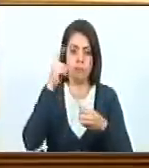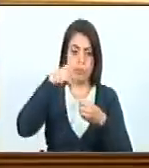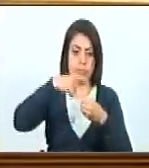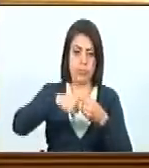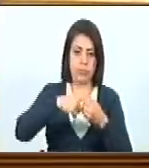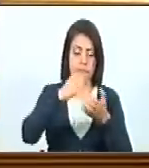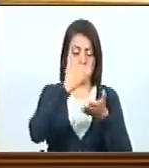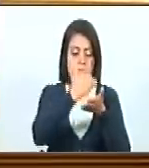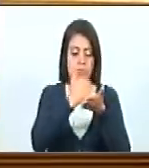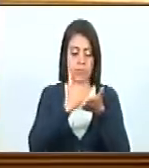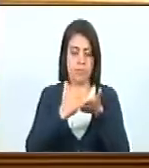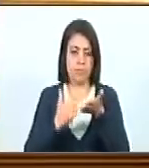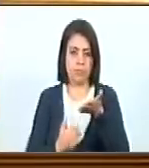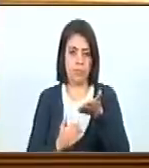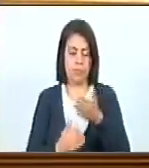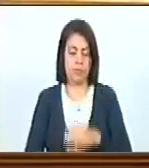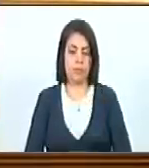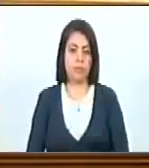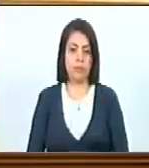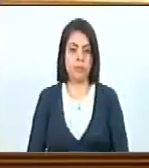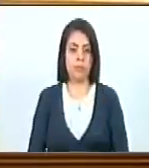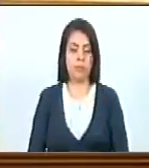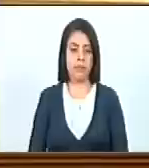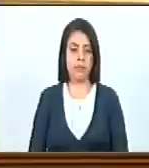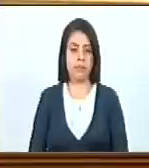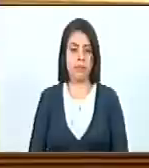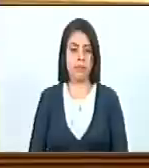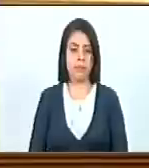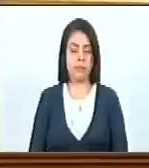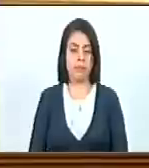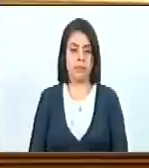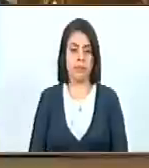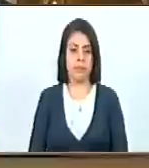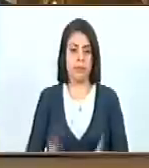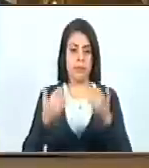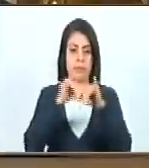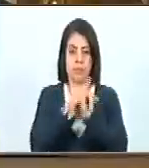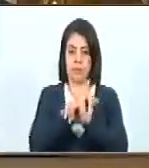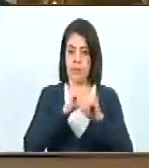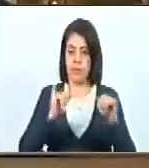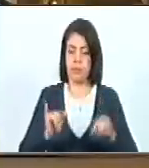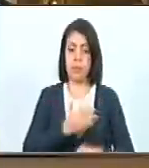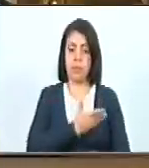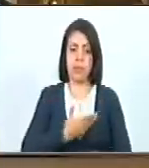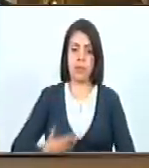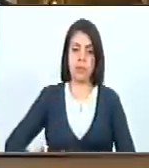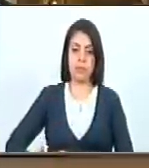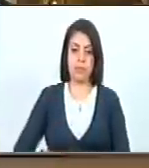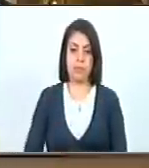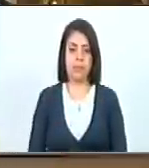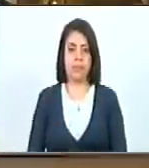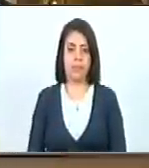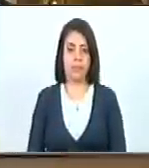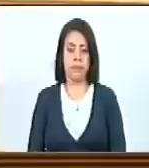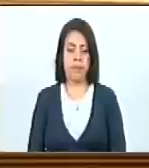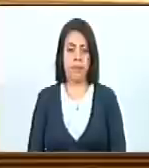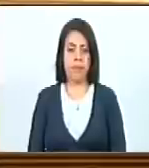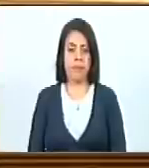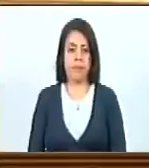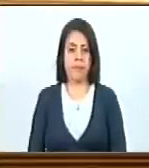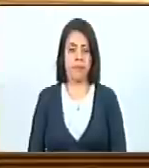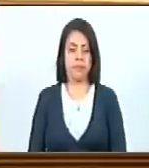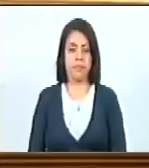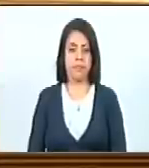punto en el orden del día. Siguiente. Es todo de la cuenta, presidente.